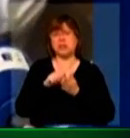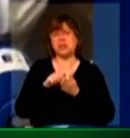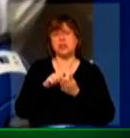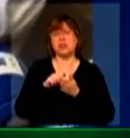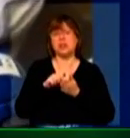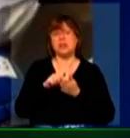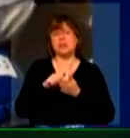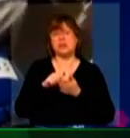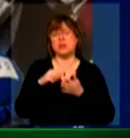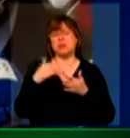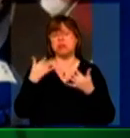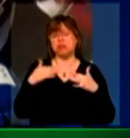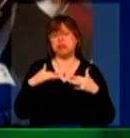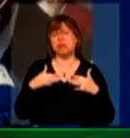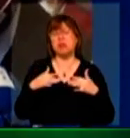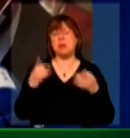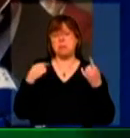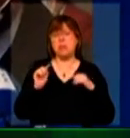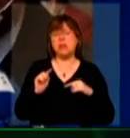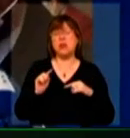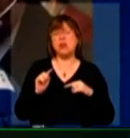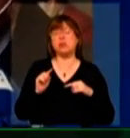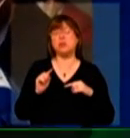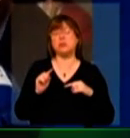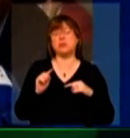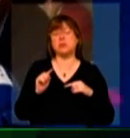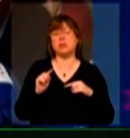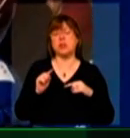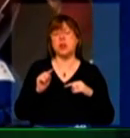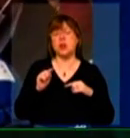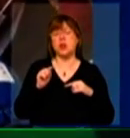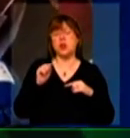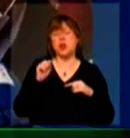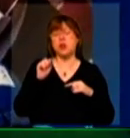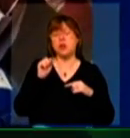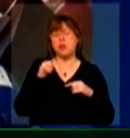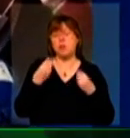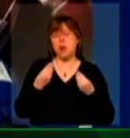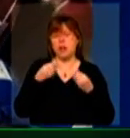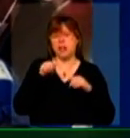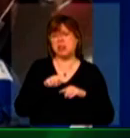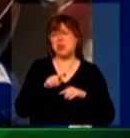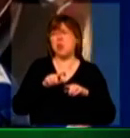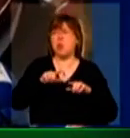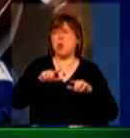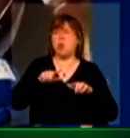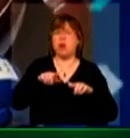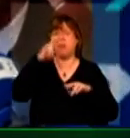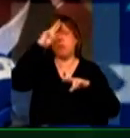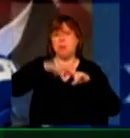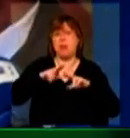variopinto el espectro de nacionalidades, pero sin lugar a dudas, como esto es una afección que no reconoce fronteras, y en su